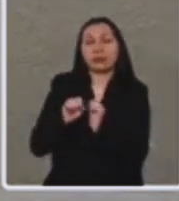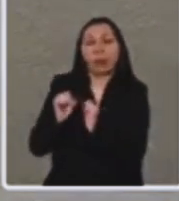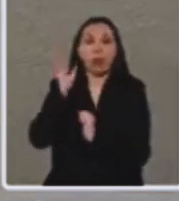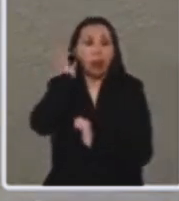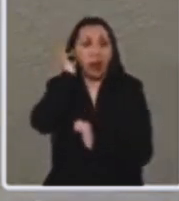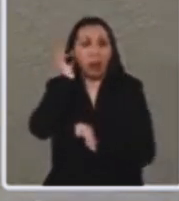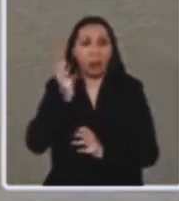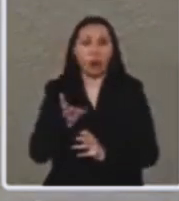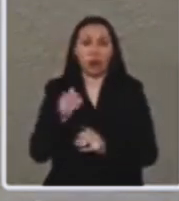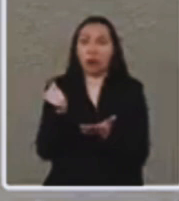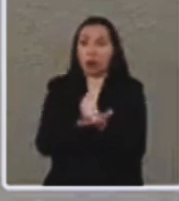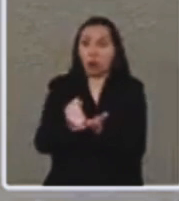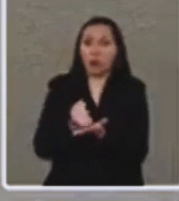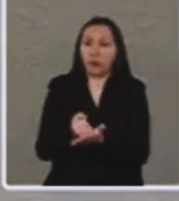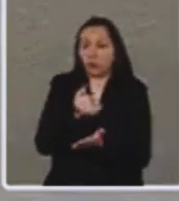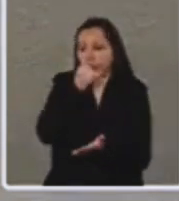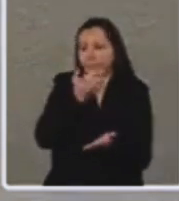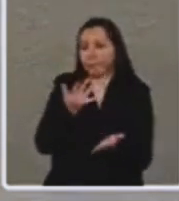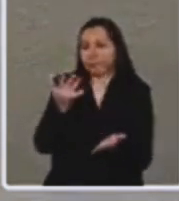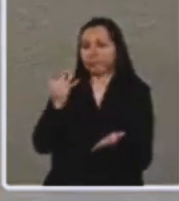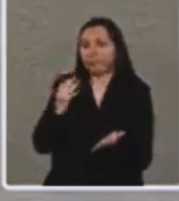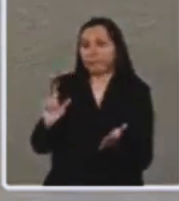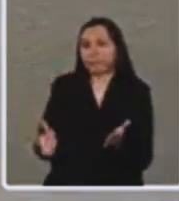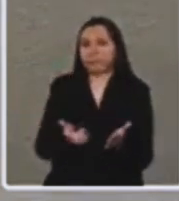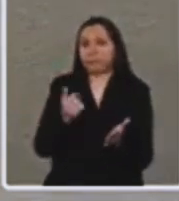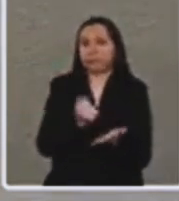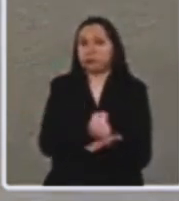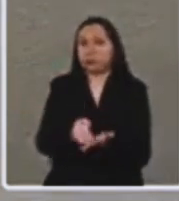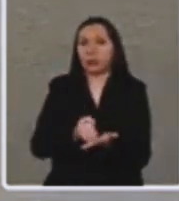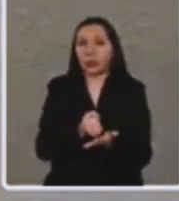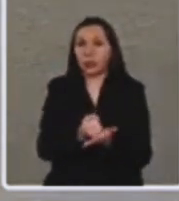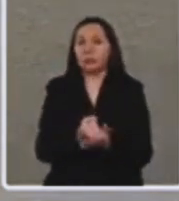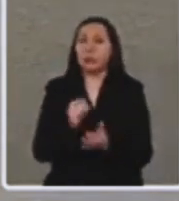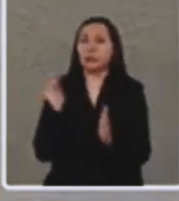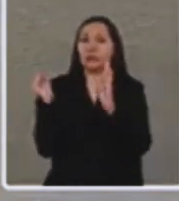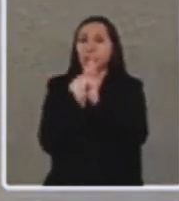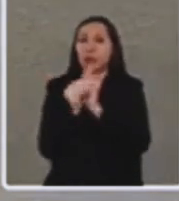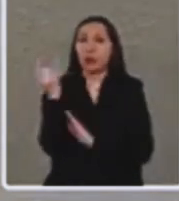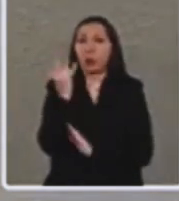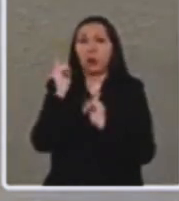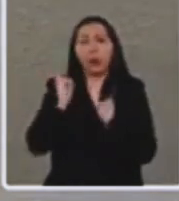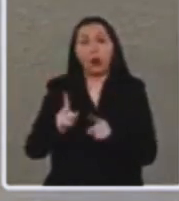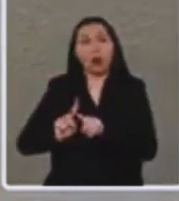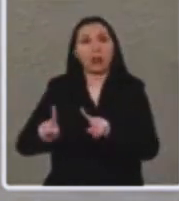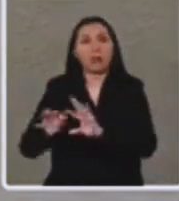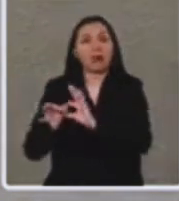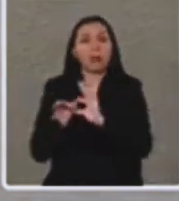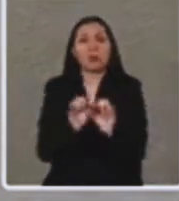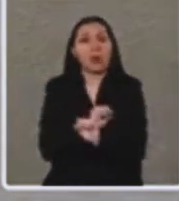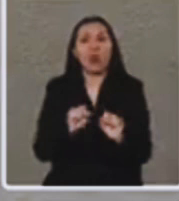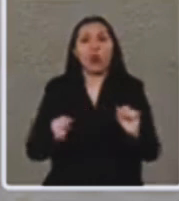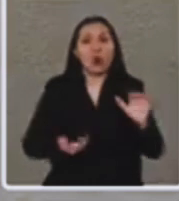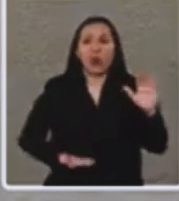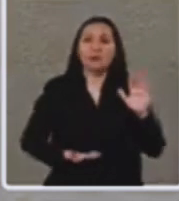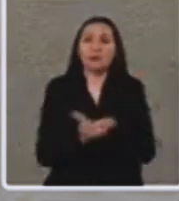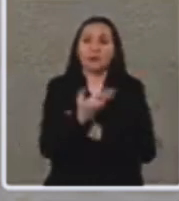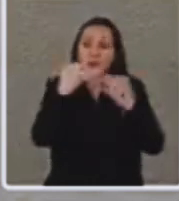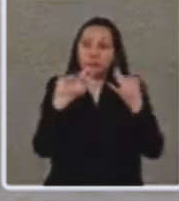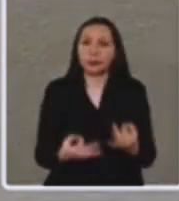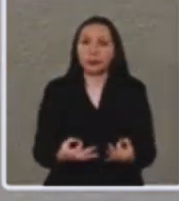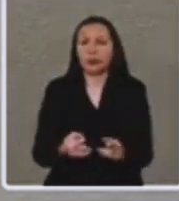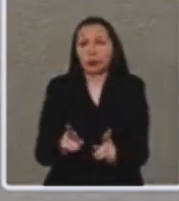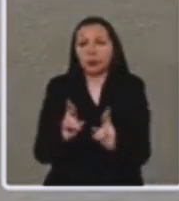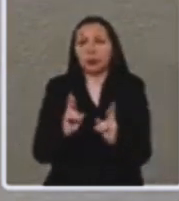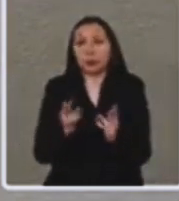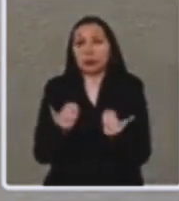está tramitándose hace ya bastante tiempo, que le hemos puesto urgencia y sin embargo por diferentes motivos no ha logrado despacharse y